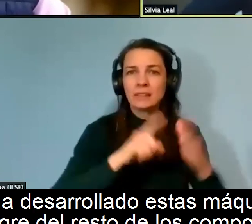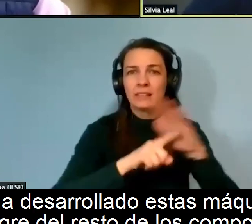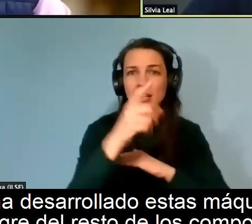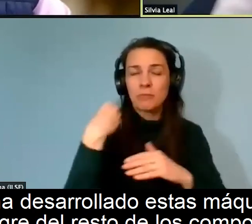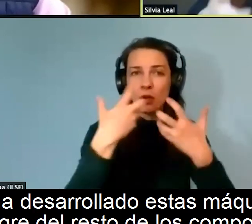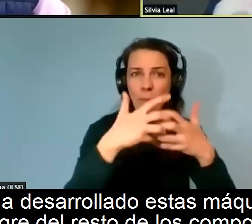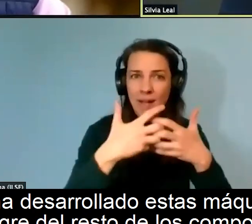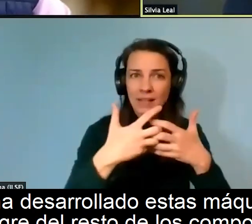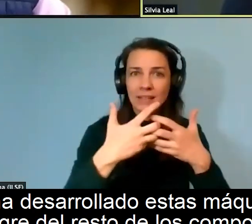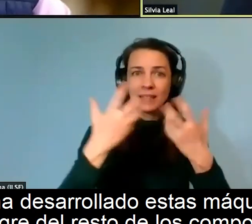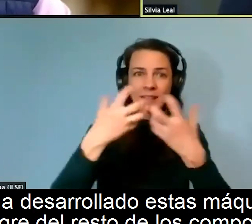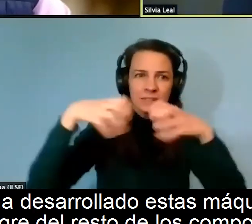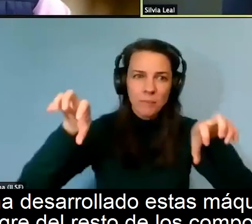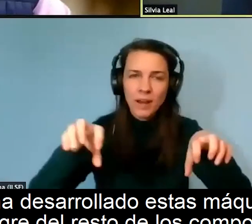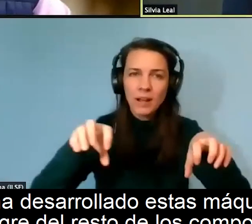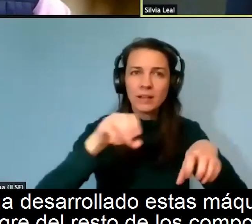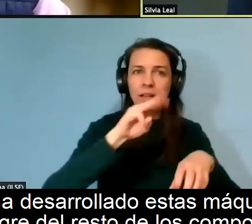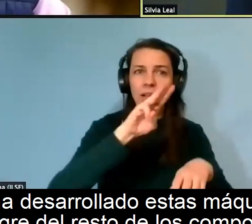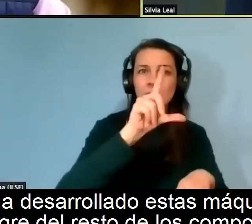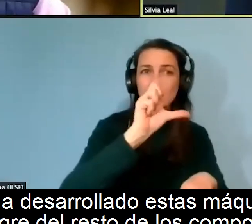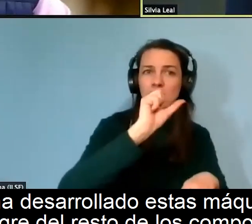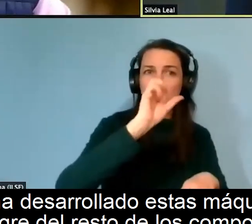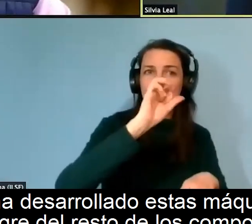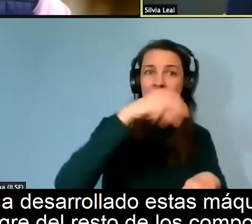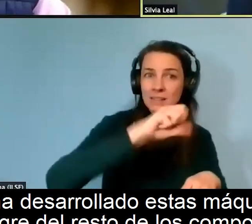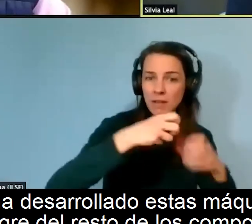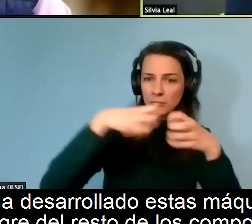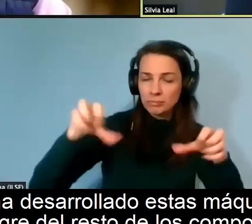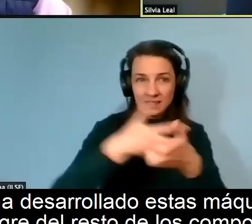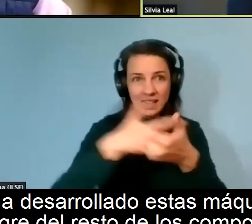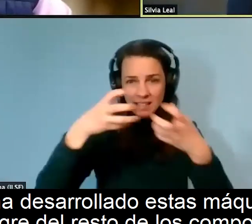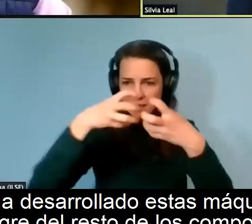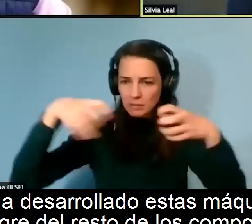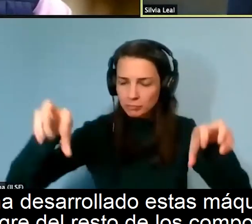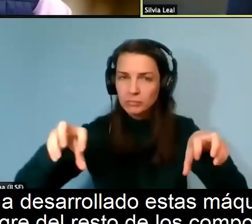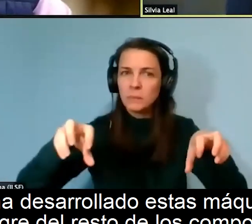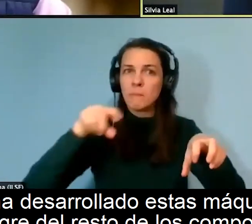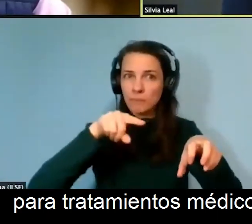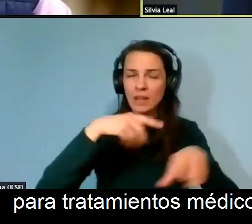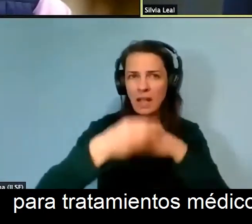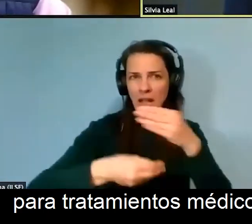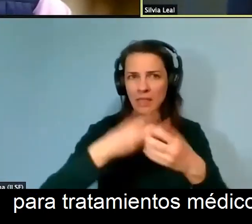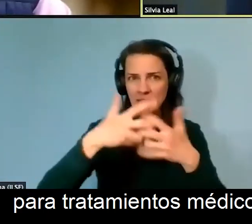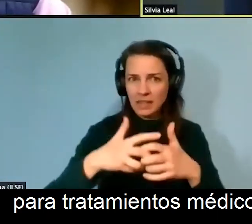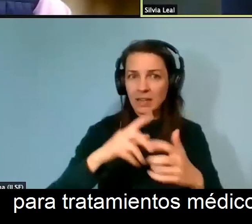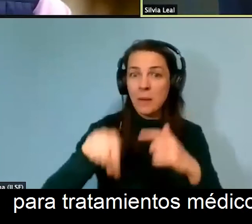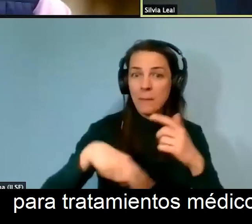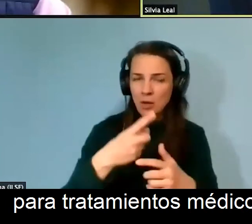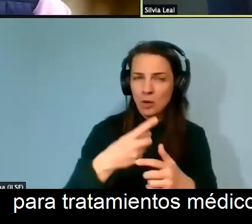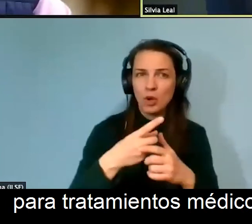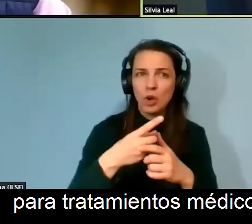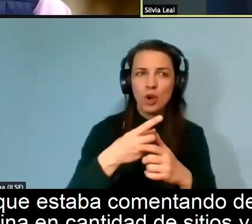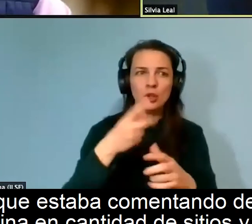que separan el plasma en la sangre del resto de los componentes de la sangre y que, bueno, pues se inyectan para algunos